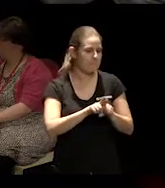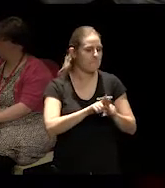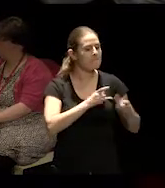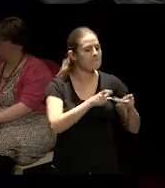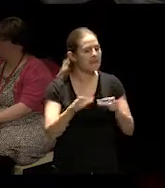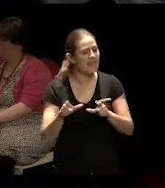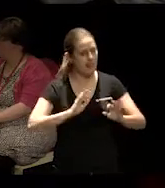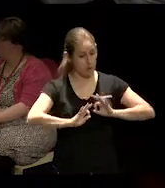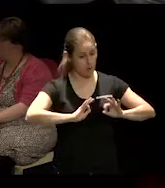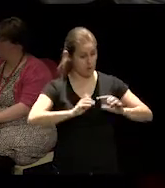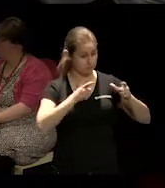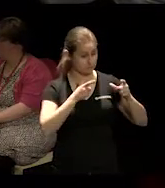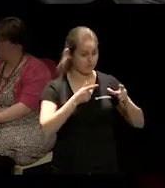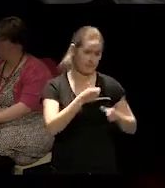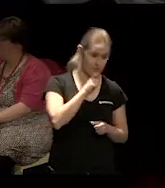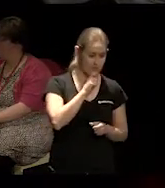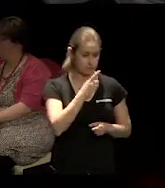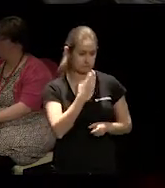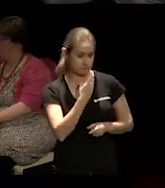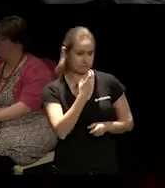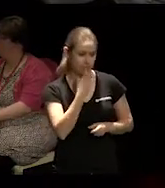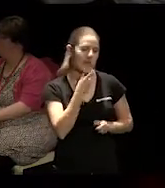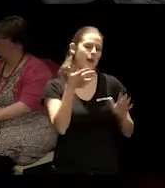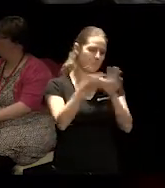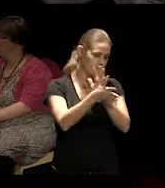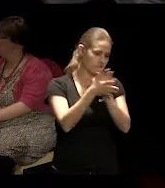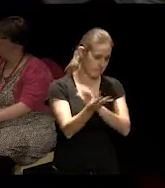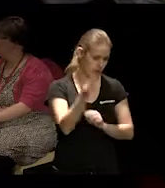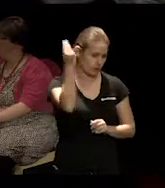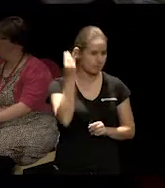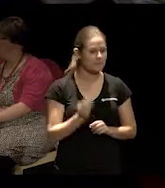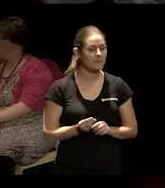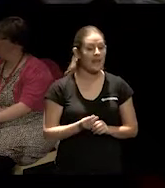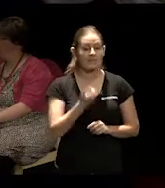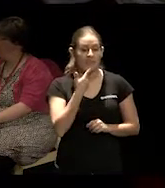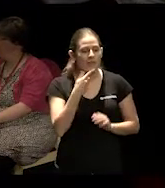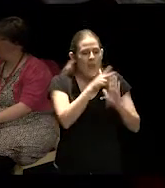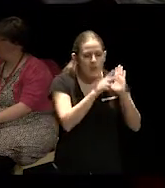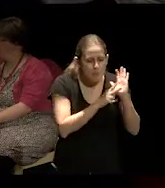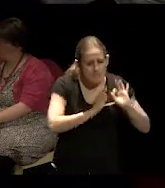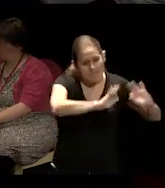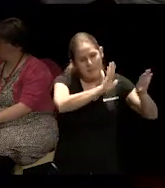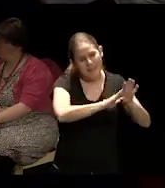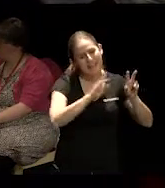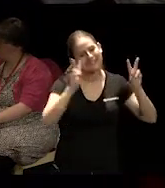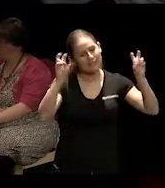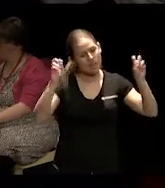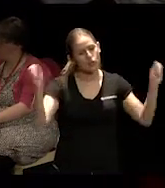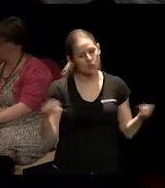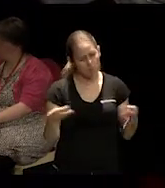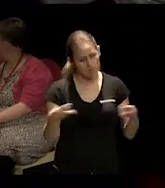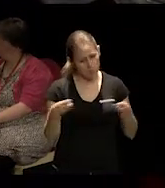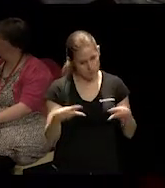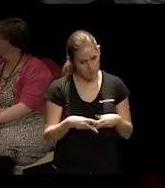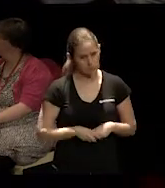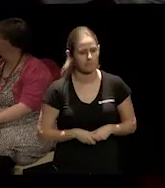Para hacer la producción de estos servicios de accesibilidad, en el caso de subtitulado existe una norma, la norma UNE 153010, cuya